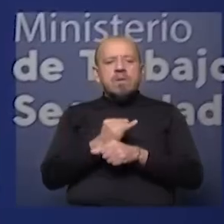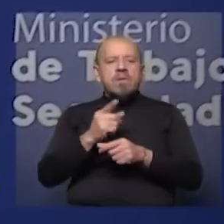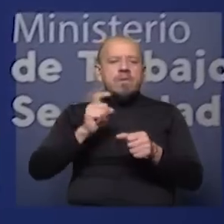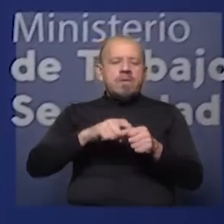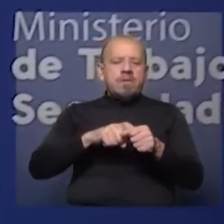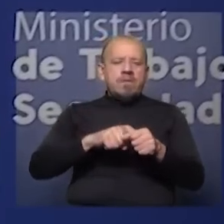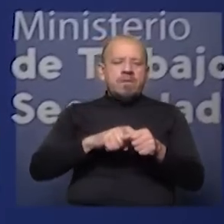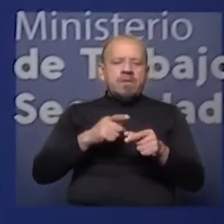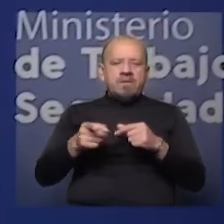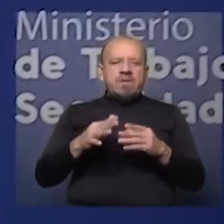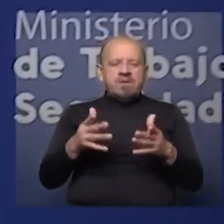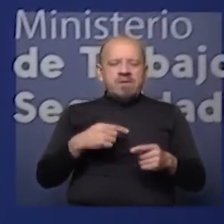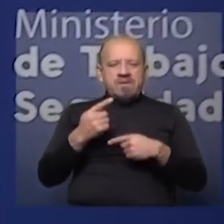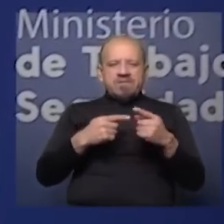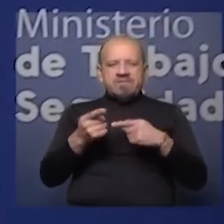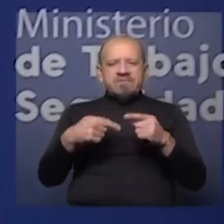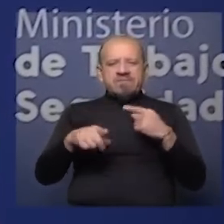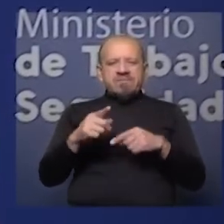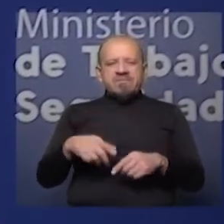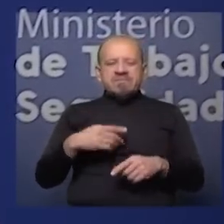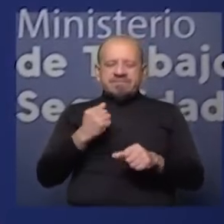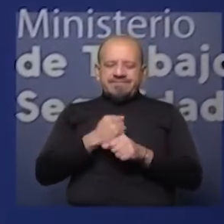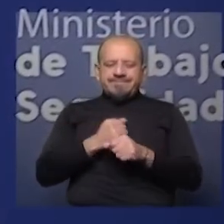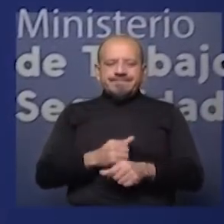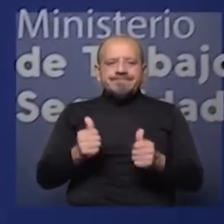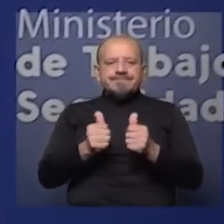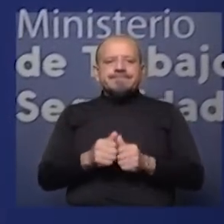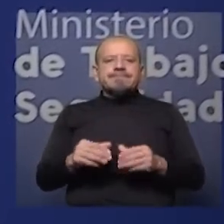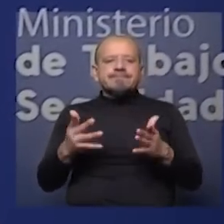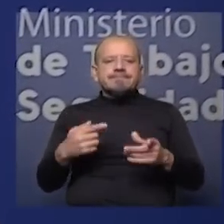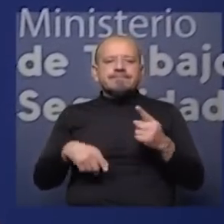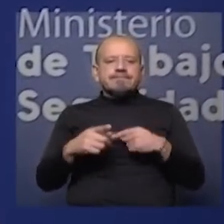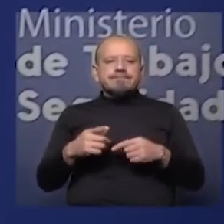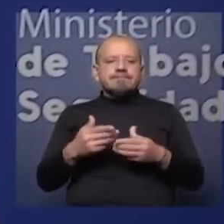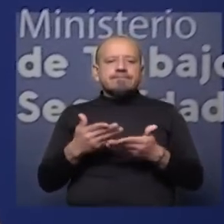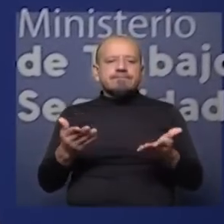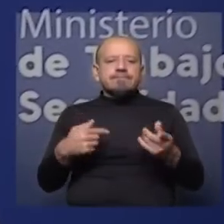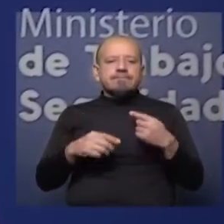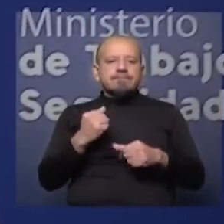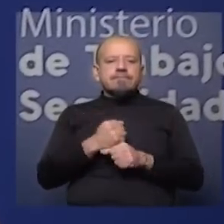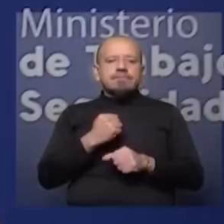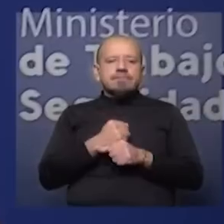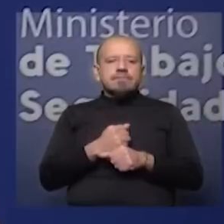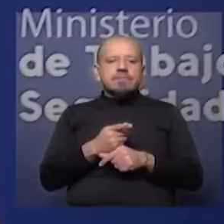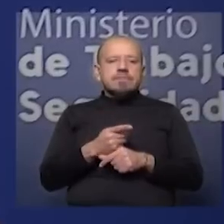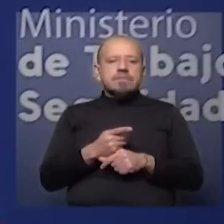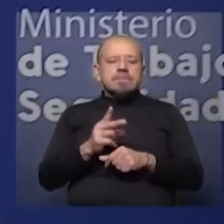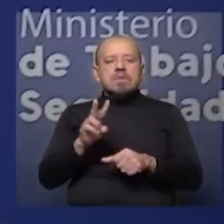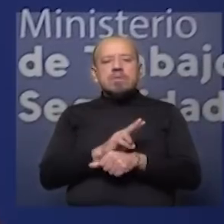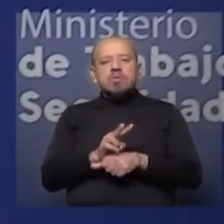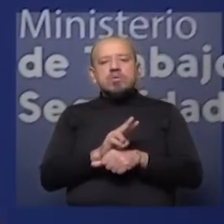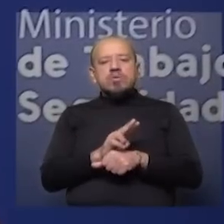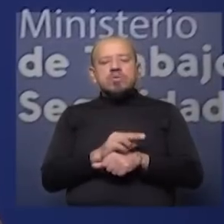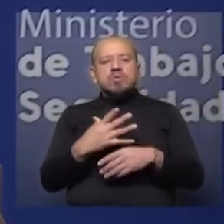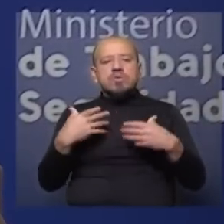sindicatos para continuar trabajando de manera conjunta en la construcción de entornos laborales protectores